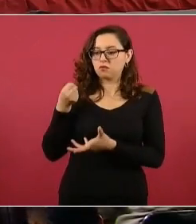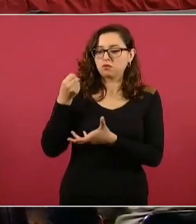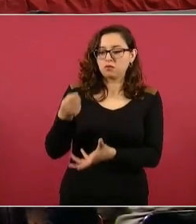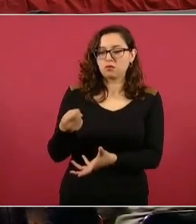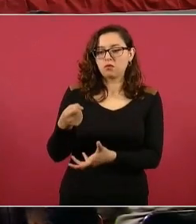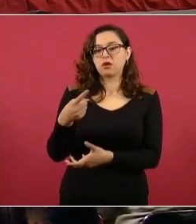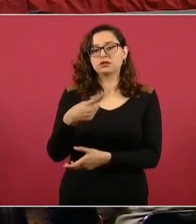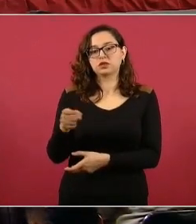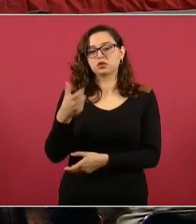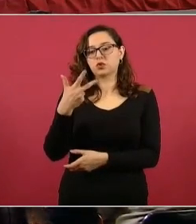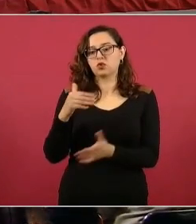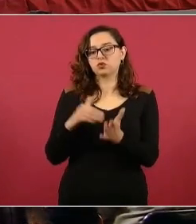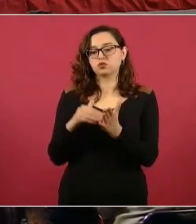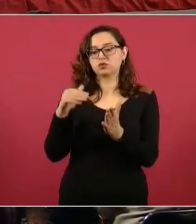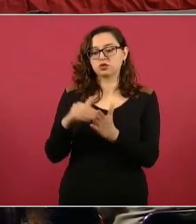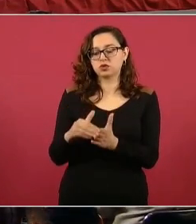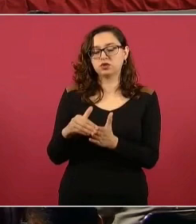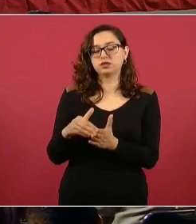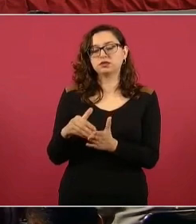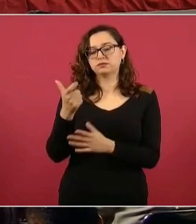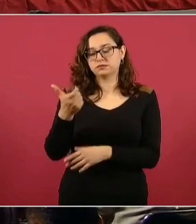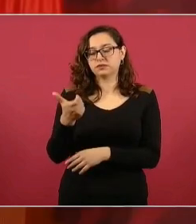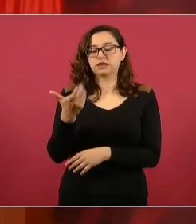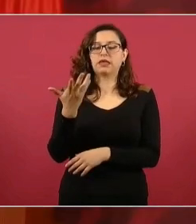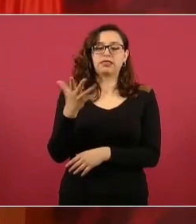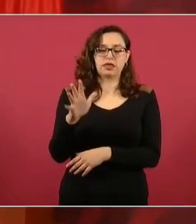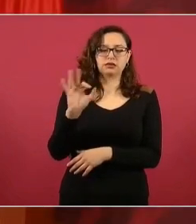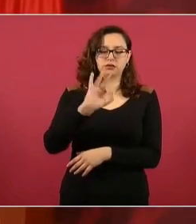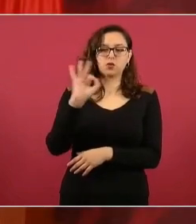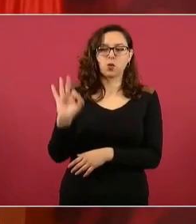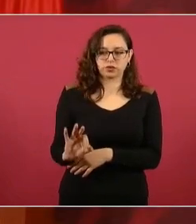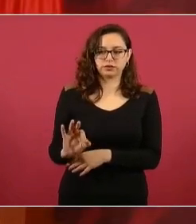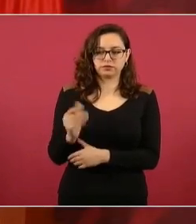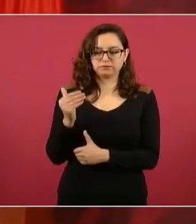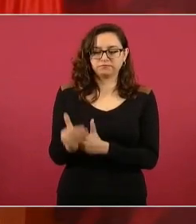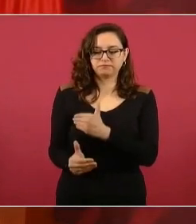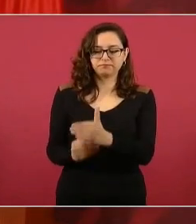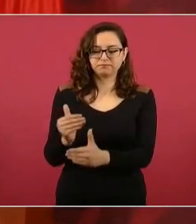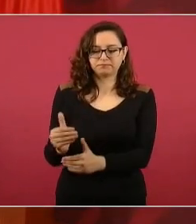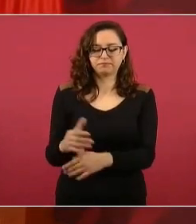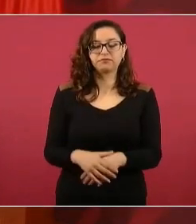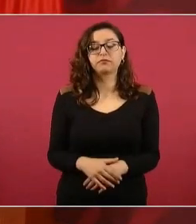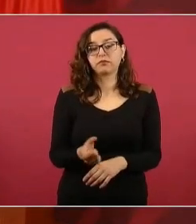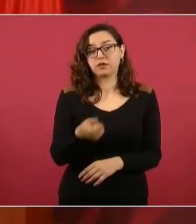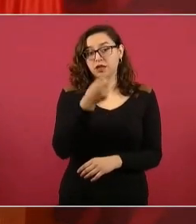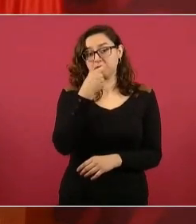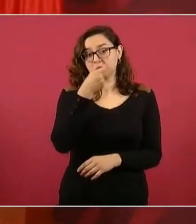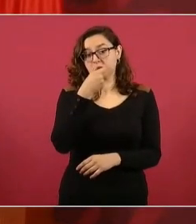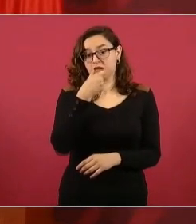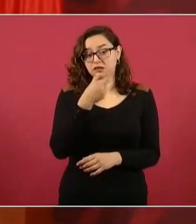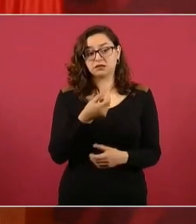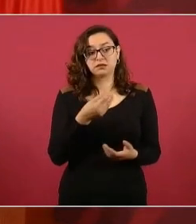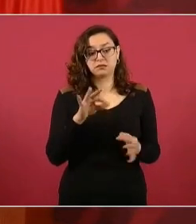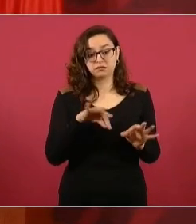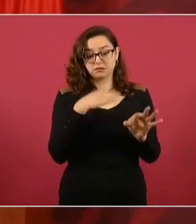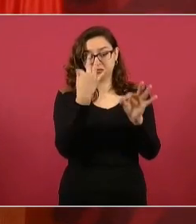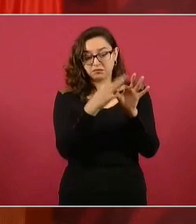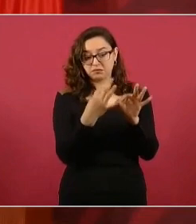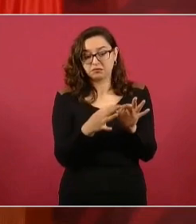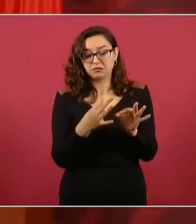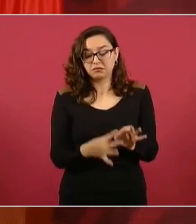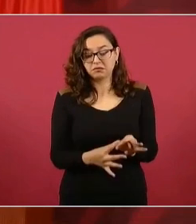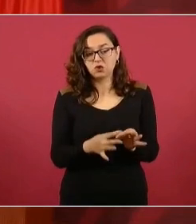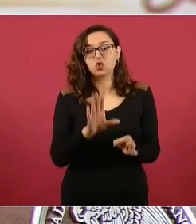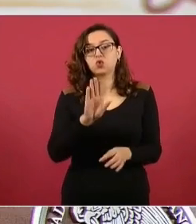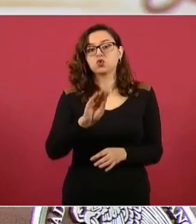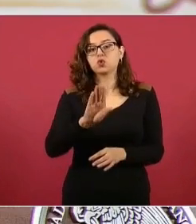millones de pesos con recursos del inss ave en el abasto tenemos un reporte del 92 por ciento de recetas